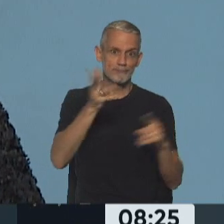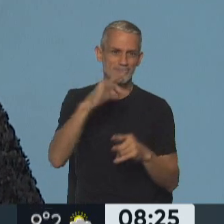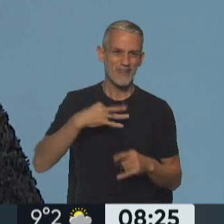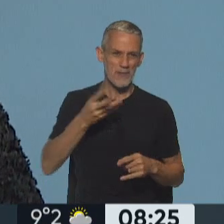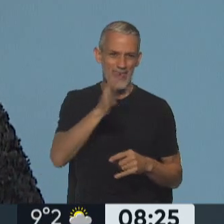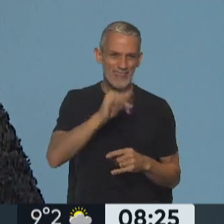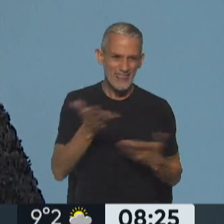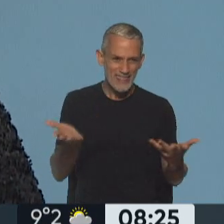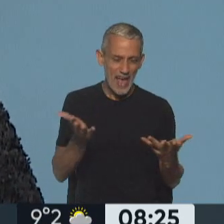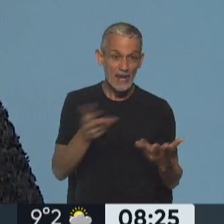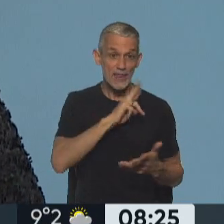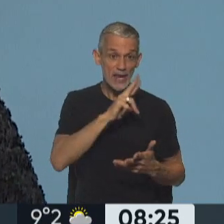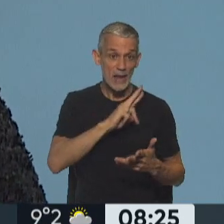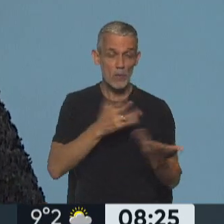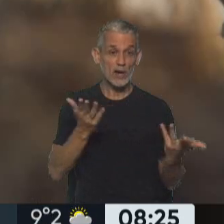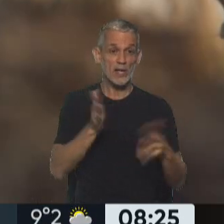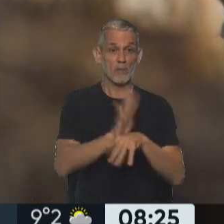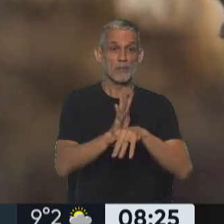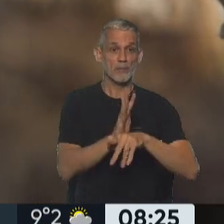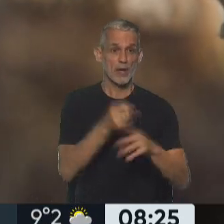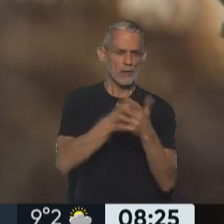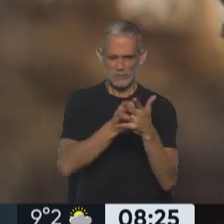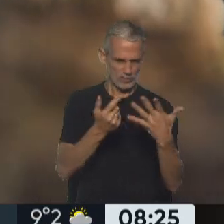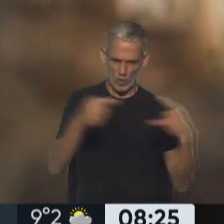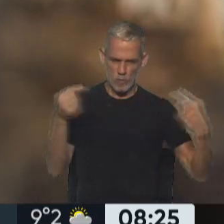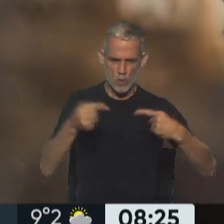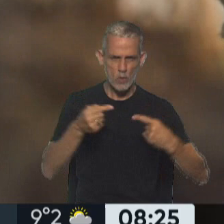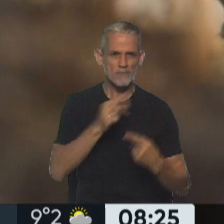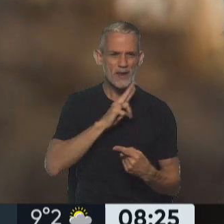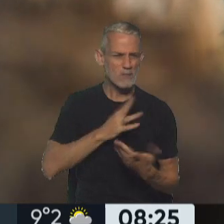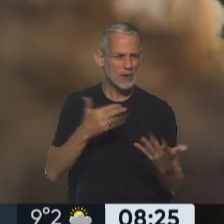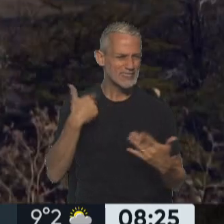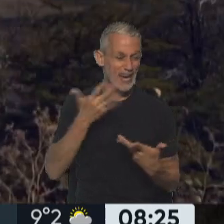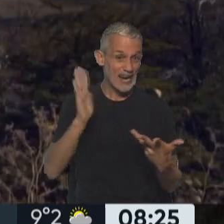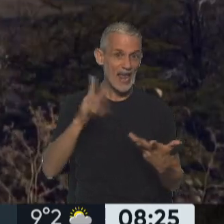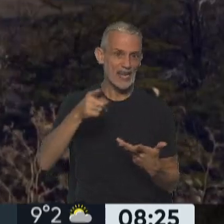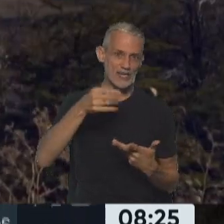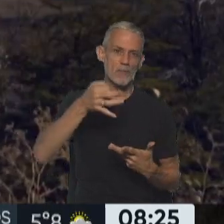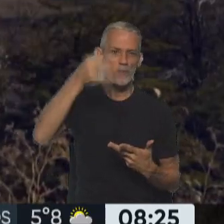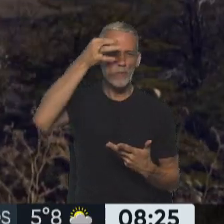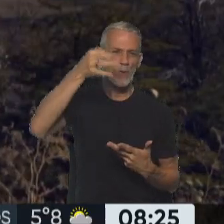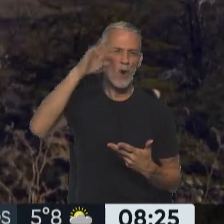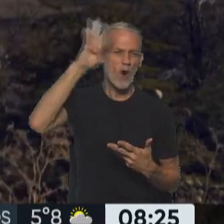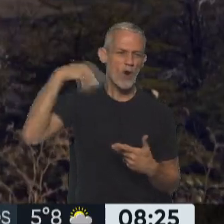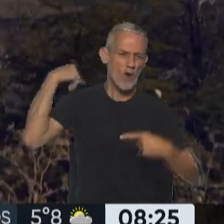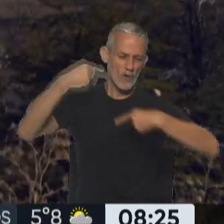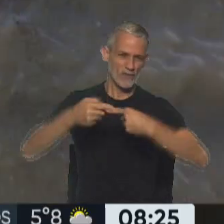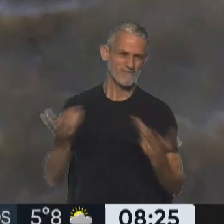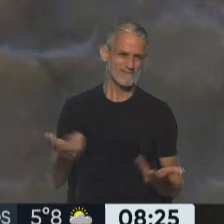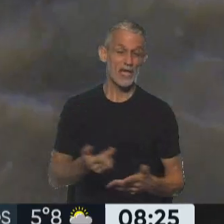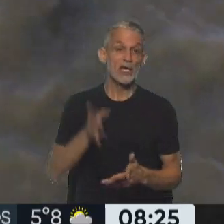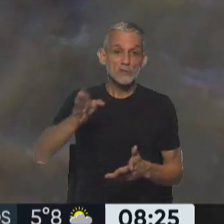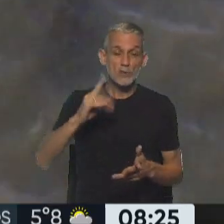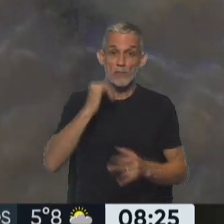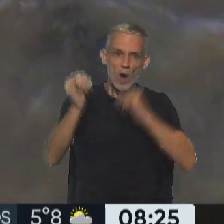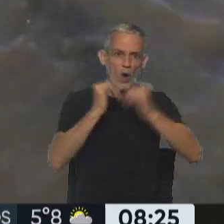en general este repele la la militancia de las mujeres en general y de las mujeres originarias con lo cual me parece que